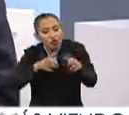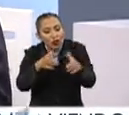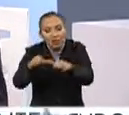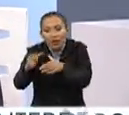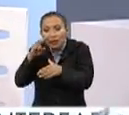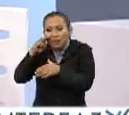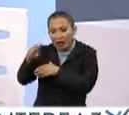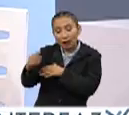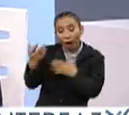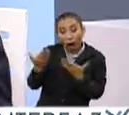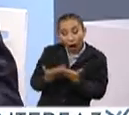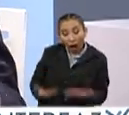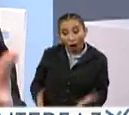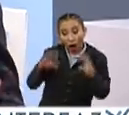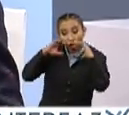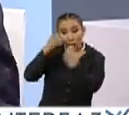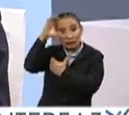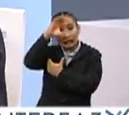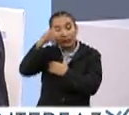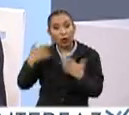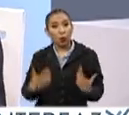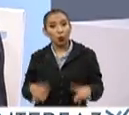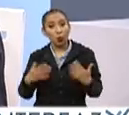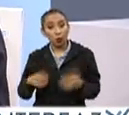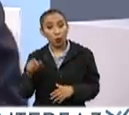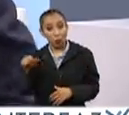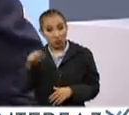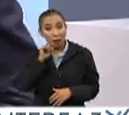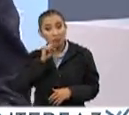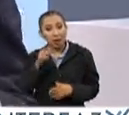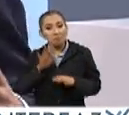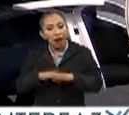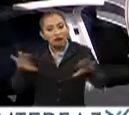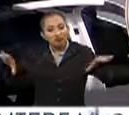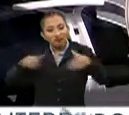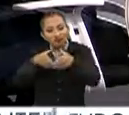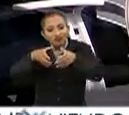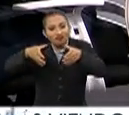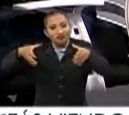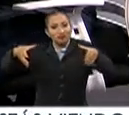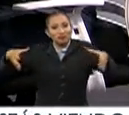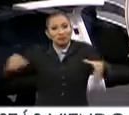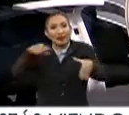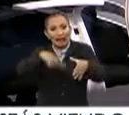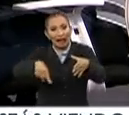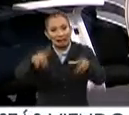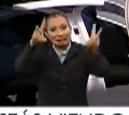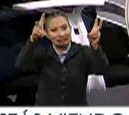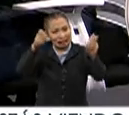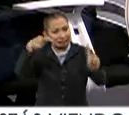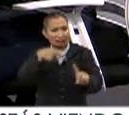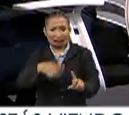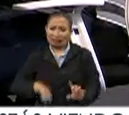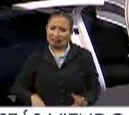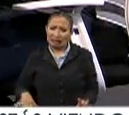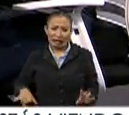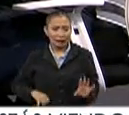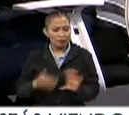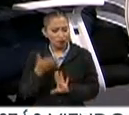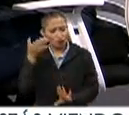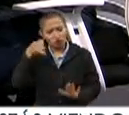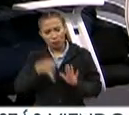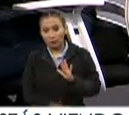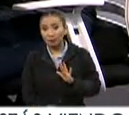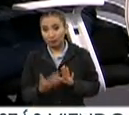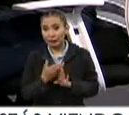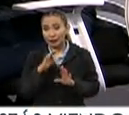comunidad. Y el ver ese tipo de club de ciencia, pues precisamente también va a crear una gran comunidad en lo que es esta materia tan interesante, tan profunda,